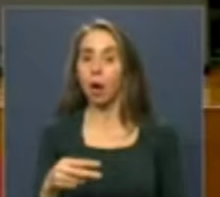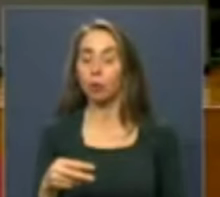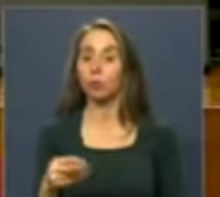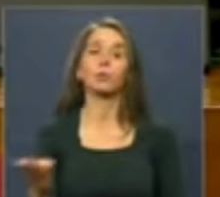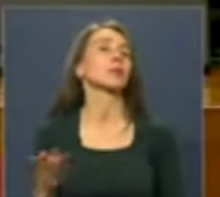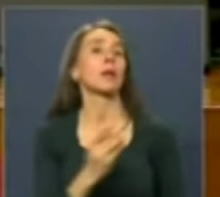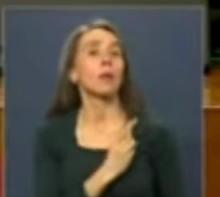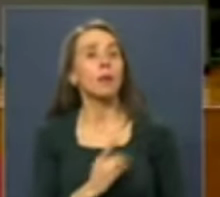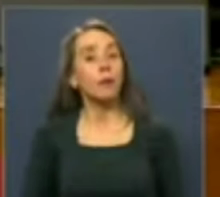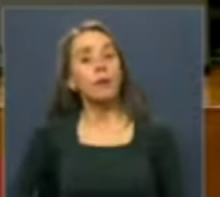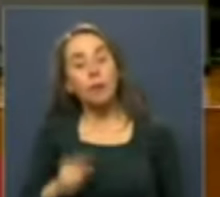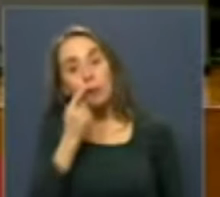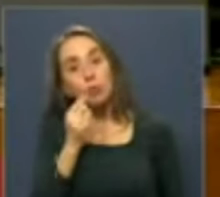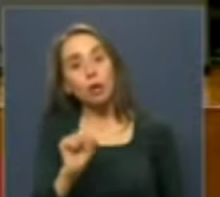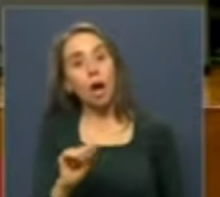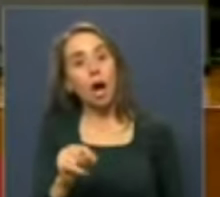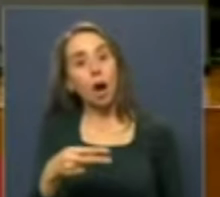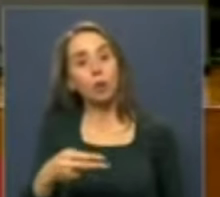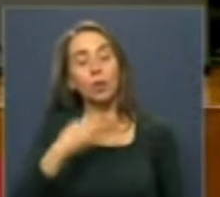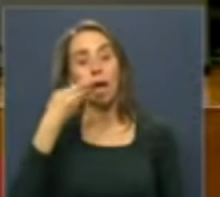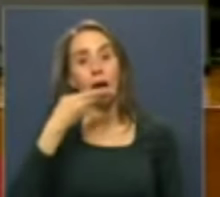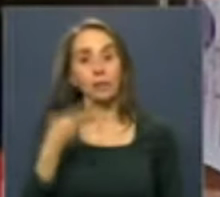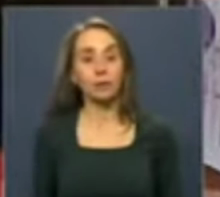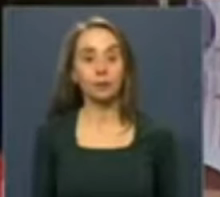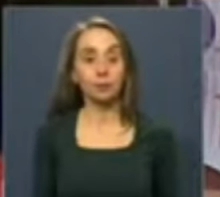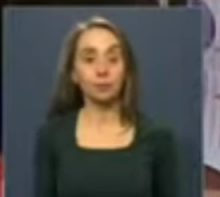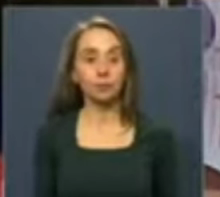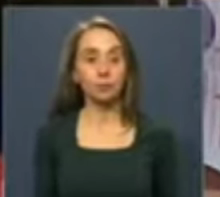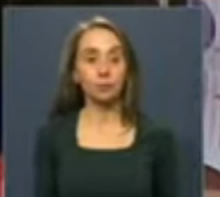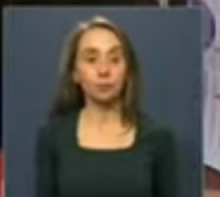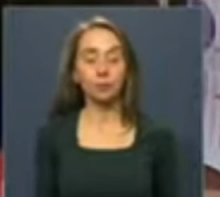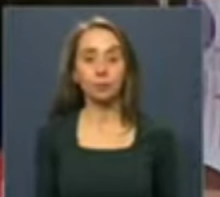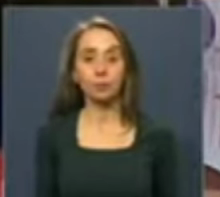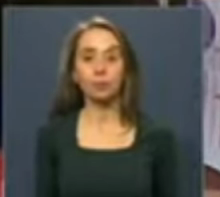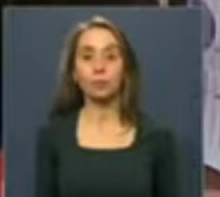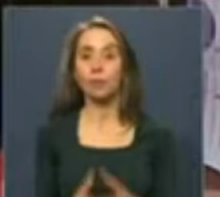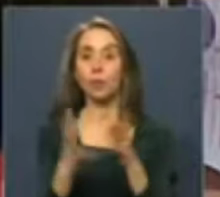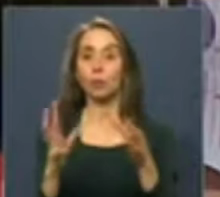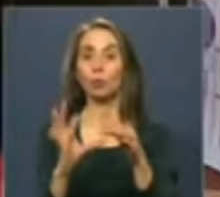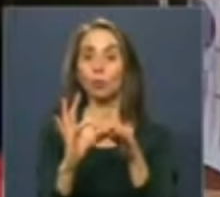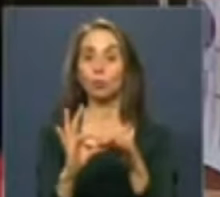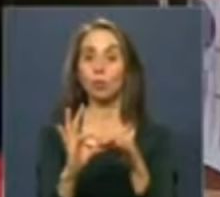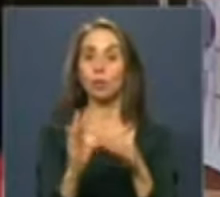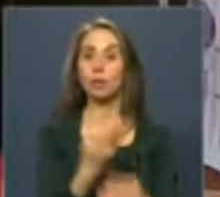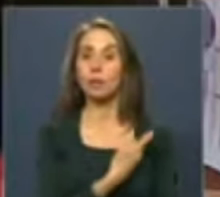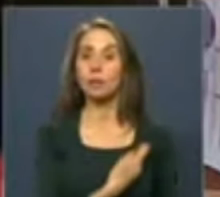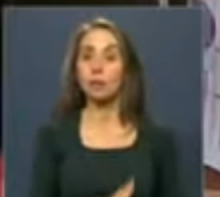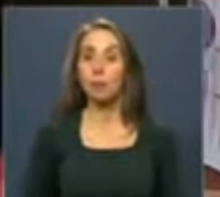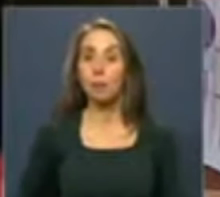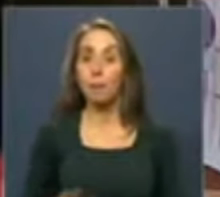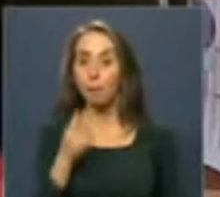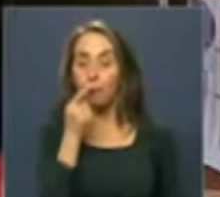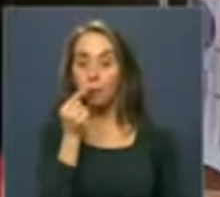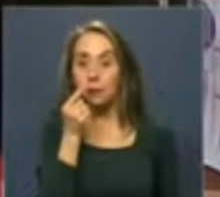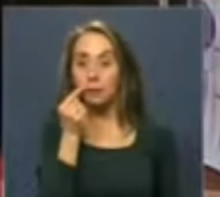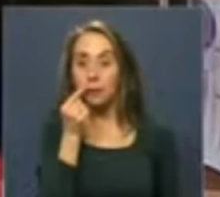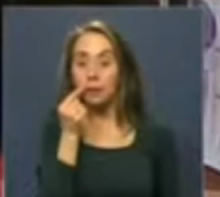y le otorgó la palabra al diputado pepe auth diputado aunque no esté la palabra